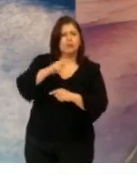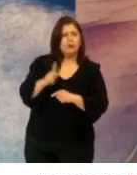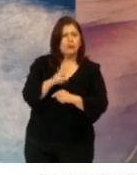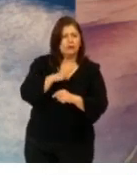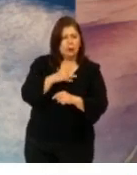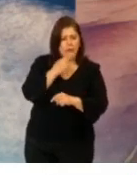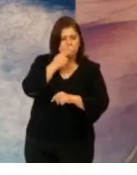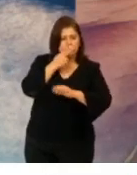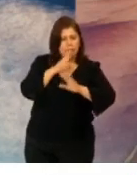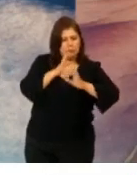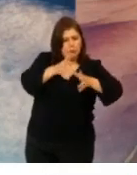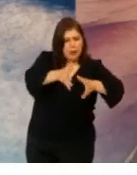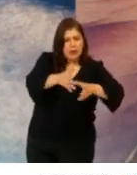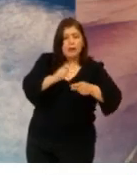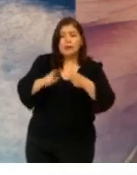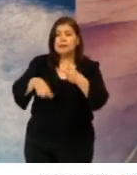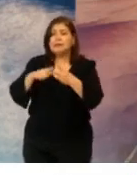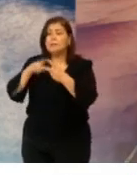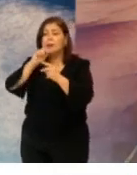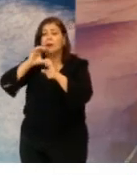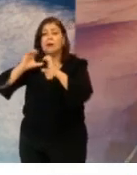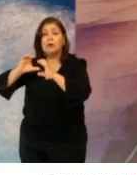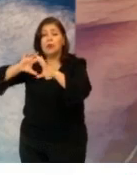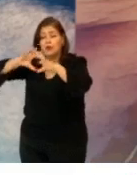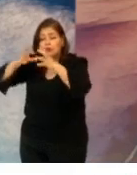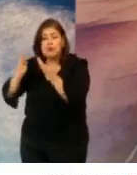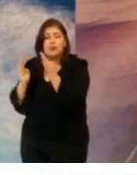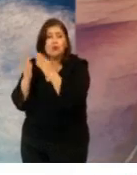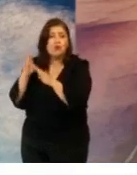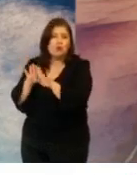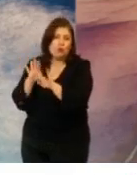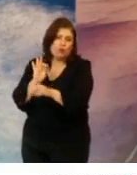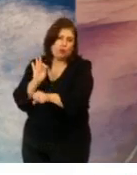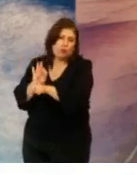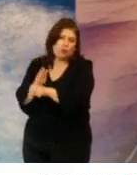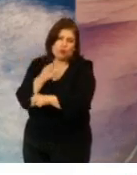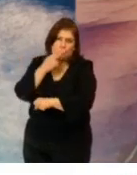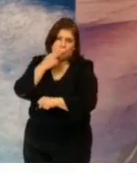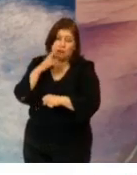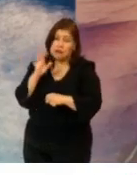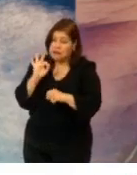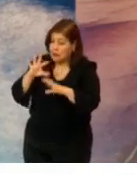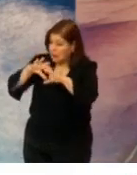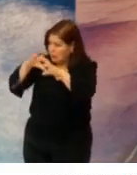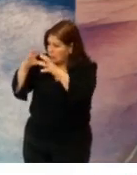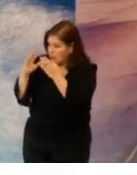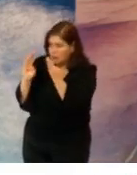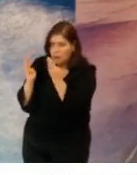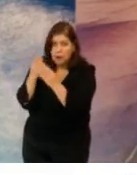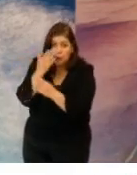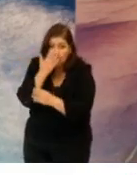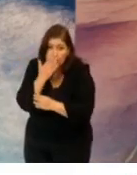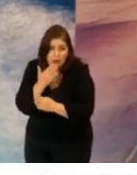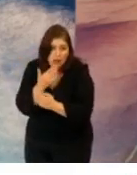cómo vamos a cuidar el planeta. Porque, señoras y señores, si no hay planeta, no hay